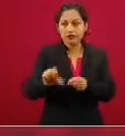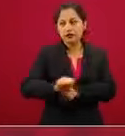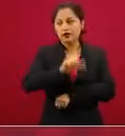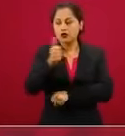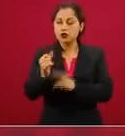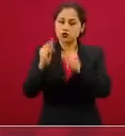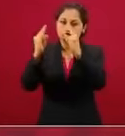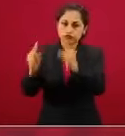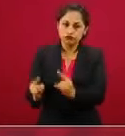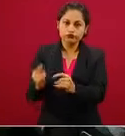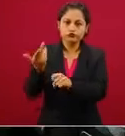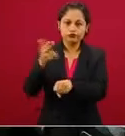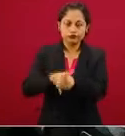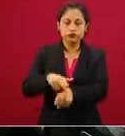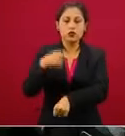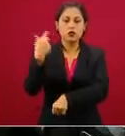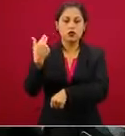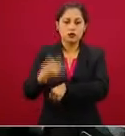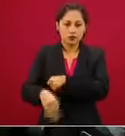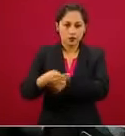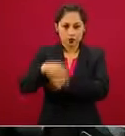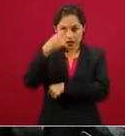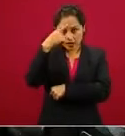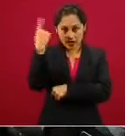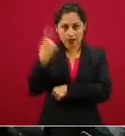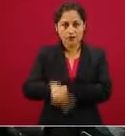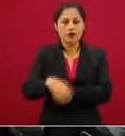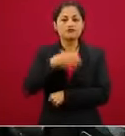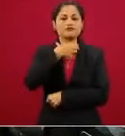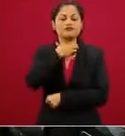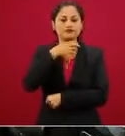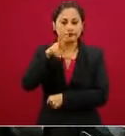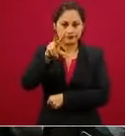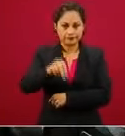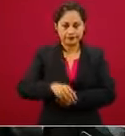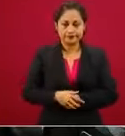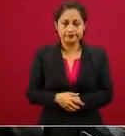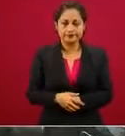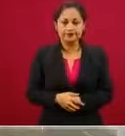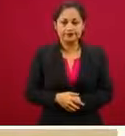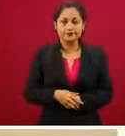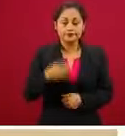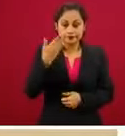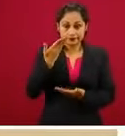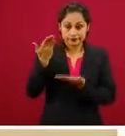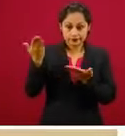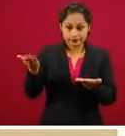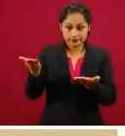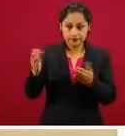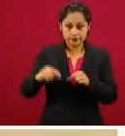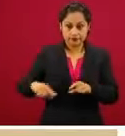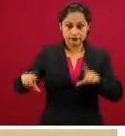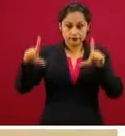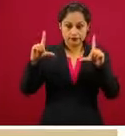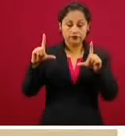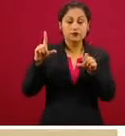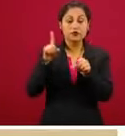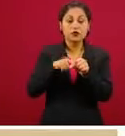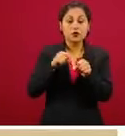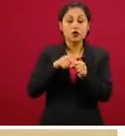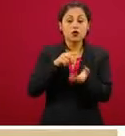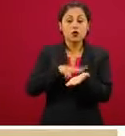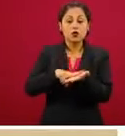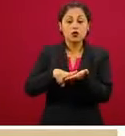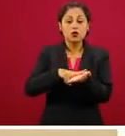lleguemos al punto límite. En la siguiente se ve en estas gráficas de barras con color verde la ocupación.